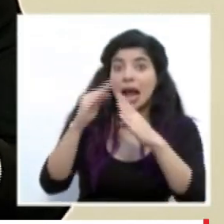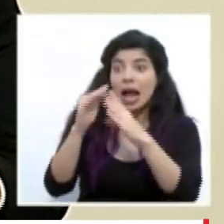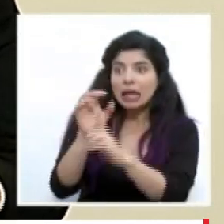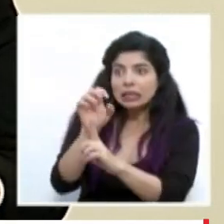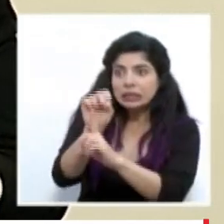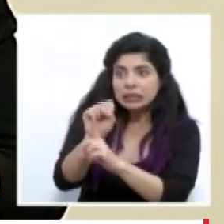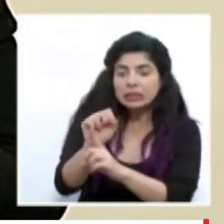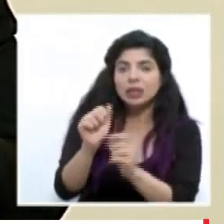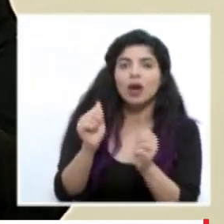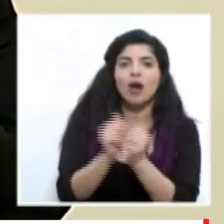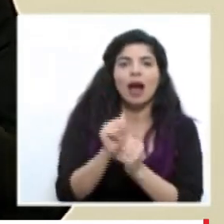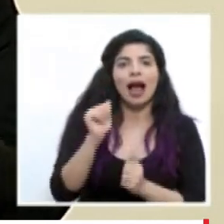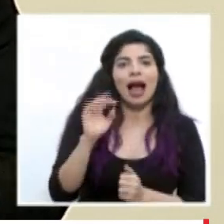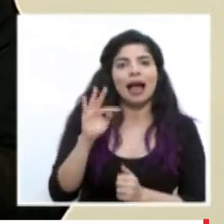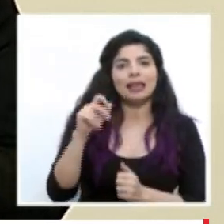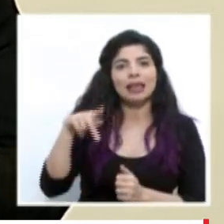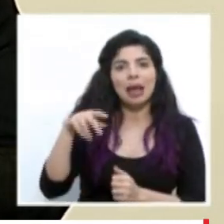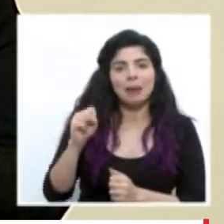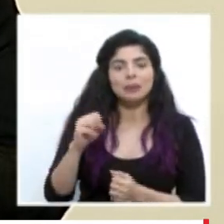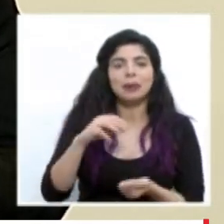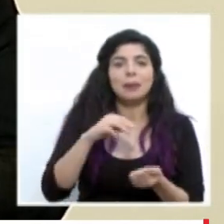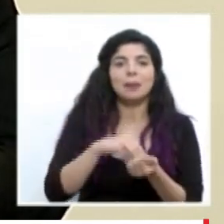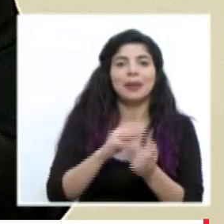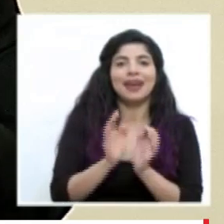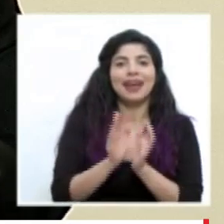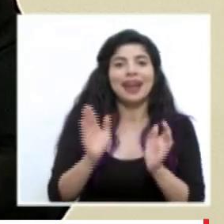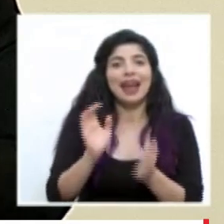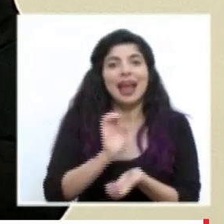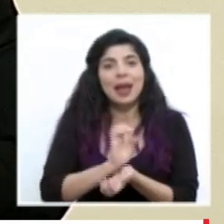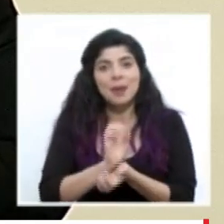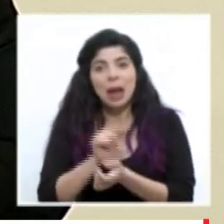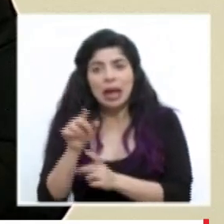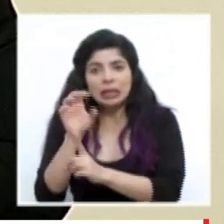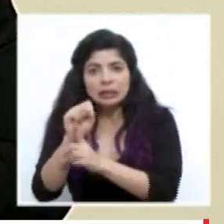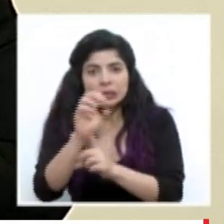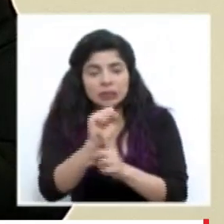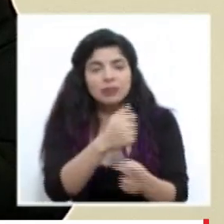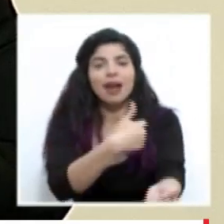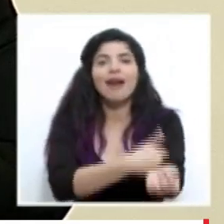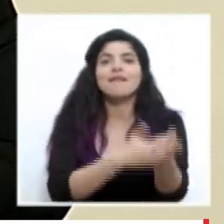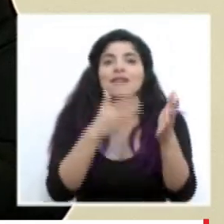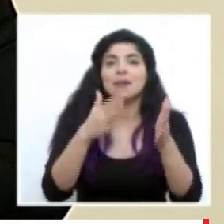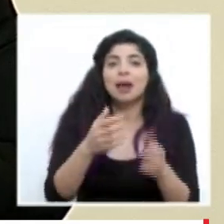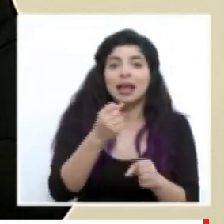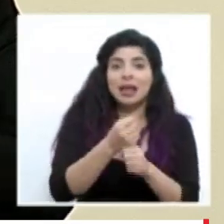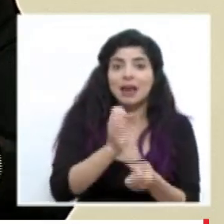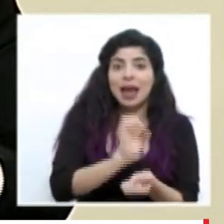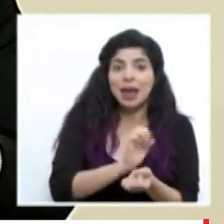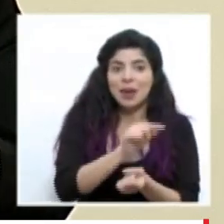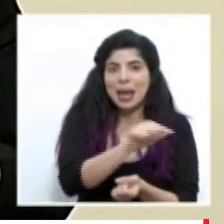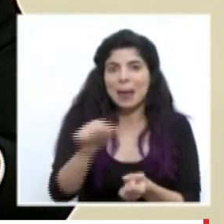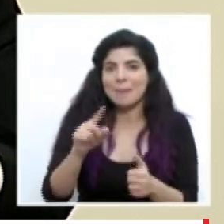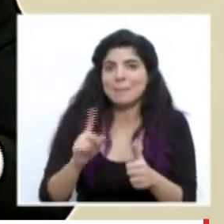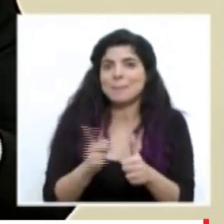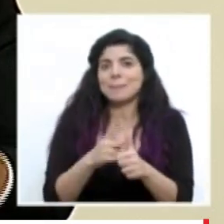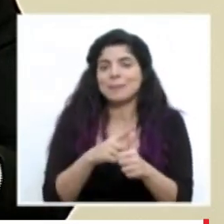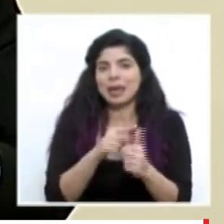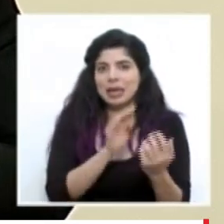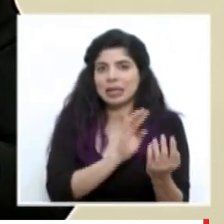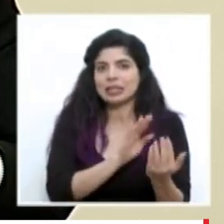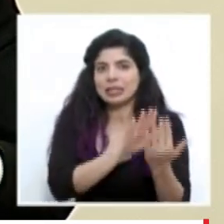a través de los ATAPs, a través de los médicos generales que trabajan en los EVAIS, de las enfermeras y enfermeros que trabajan en los EVAIS. Por eso es que